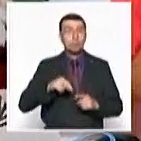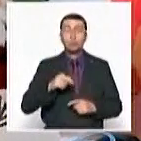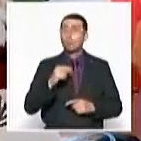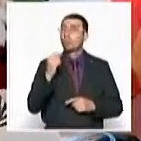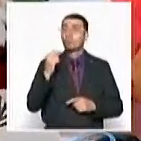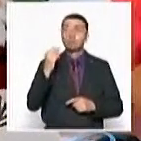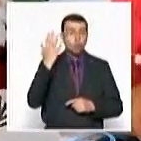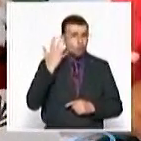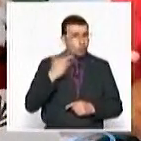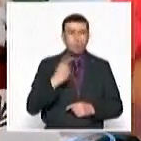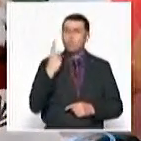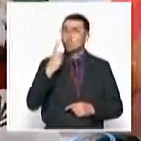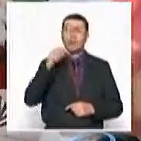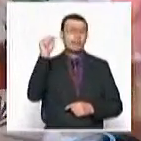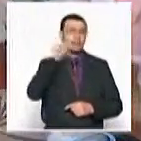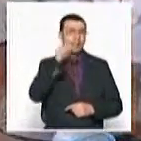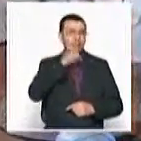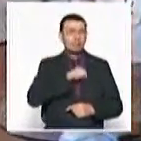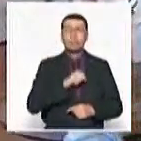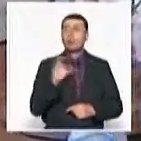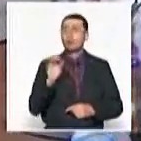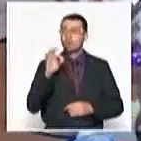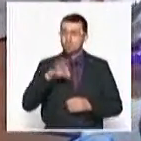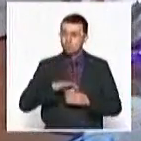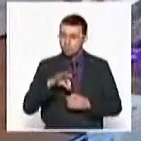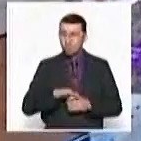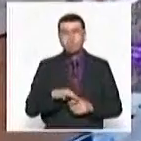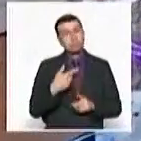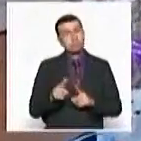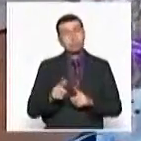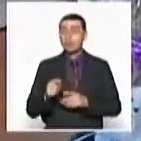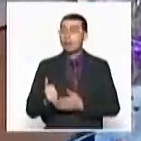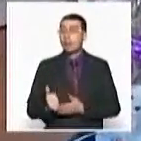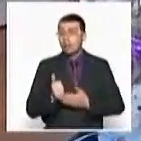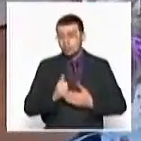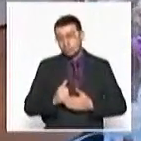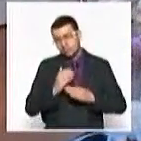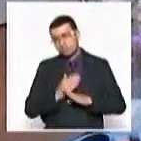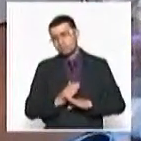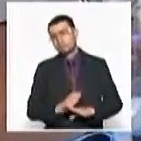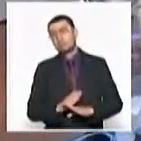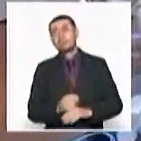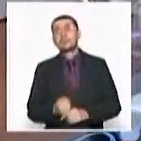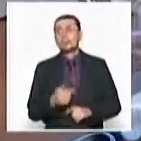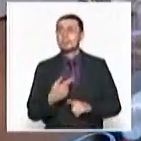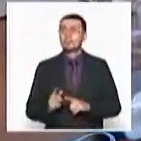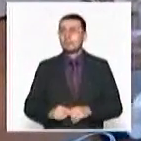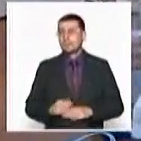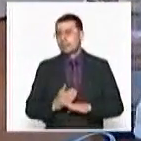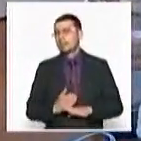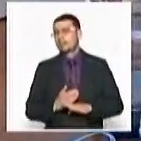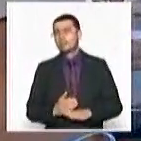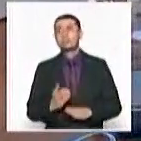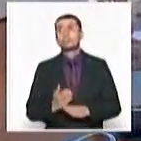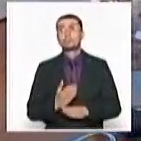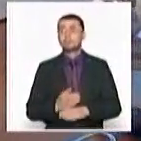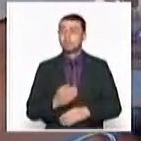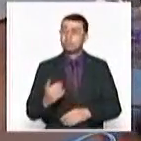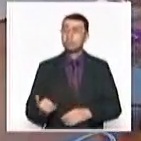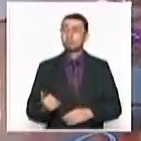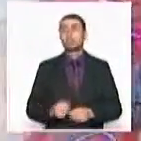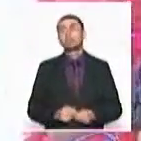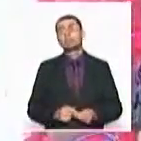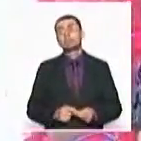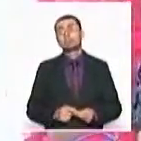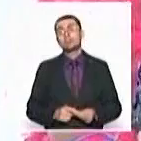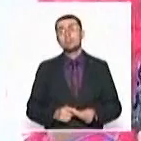un producto como los té, que son diuréticos y ayudan a prevenir las complicaciones de estos cálculos. Bueno,